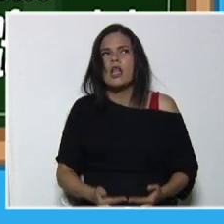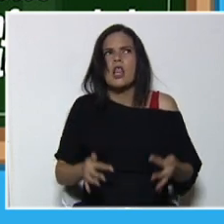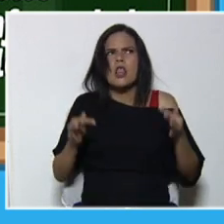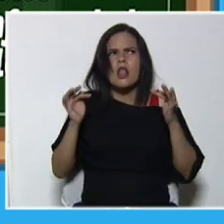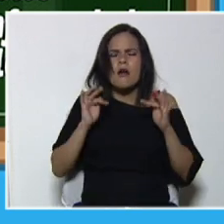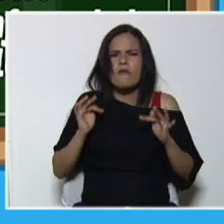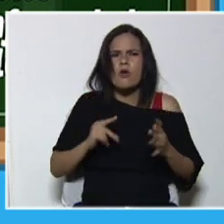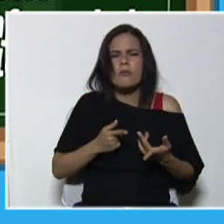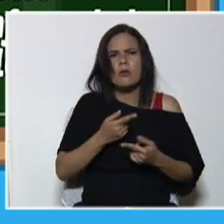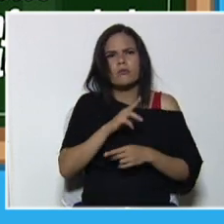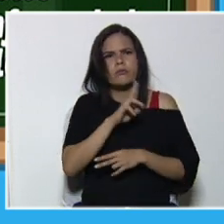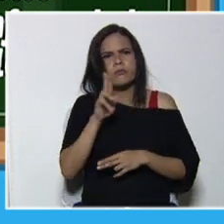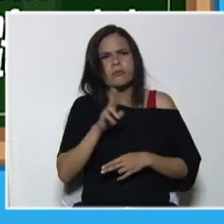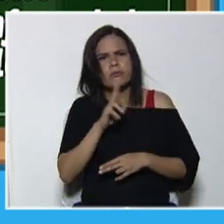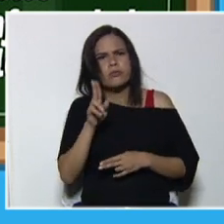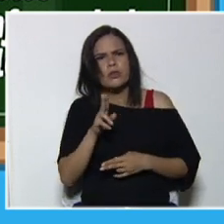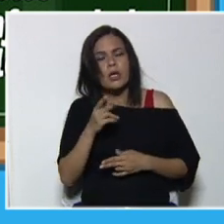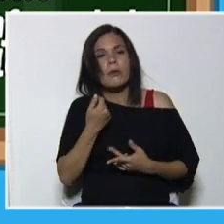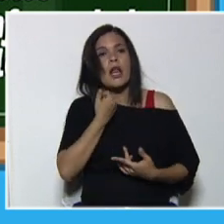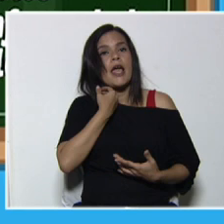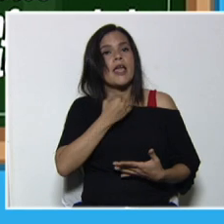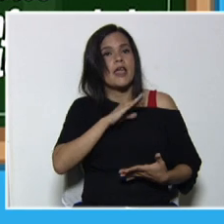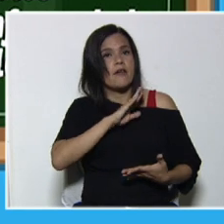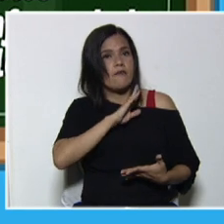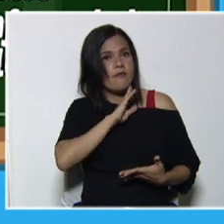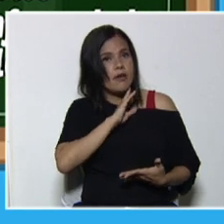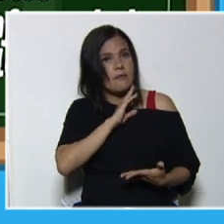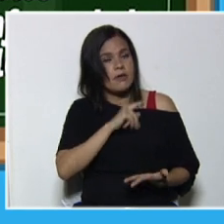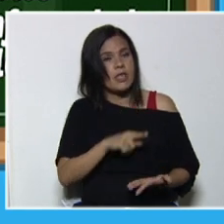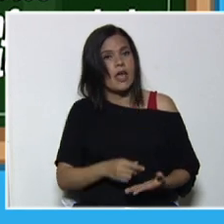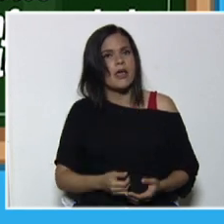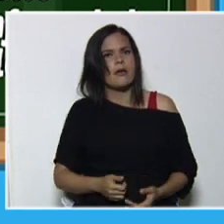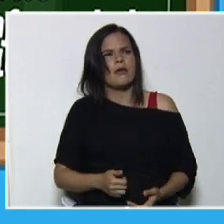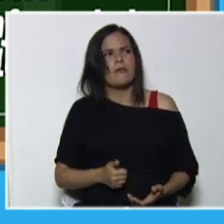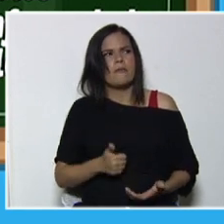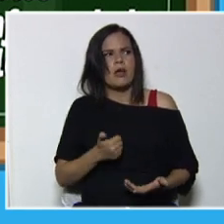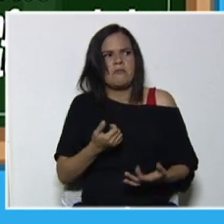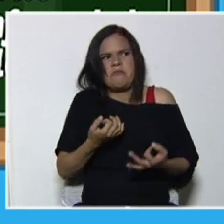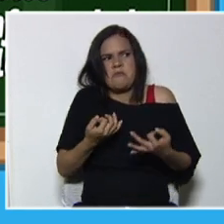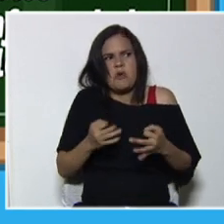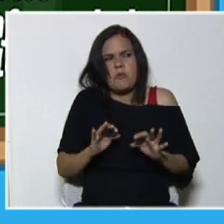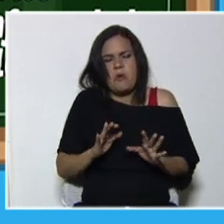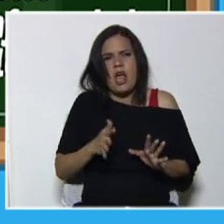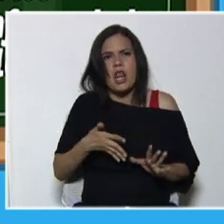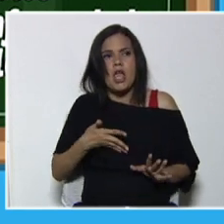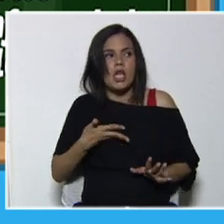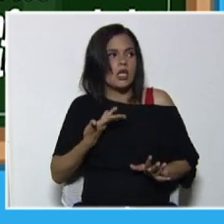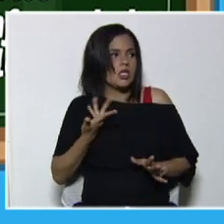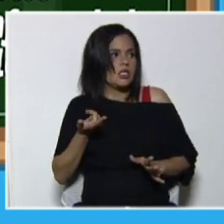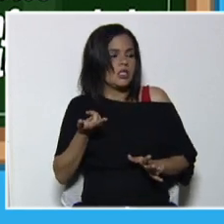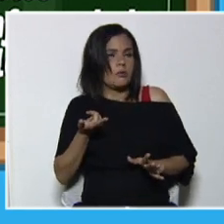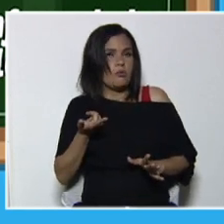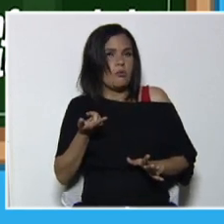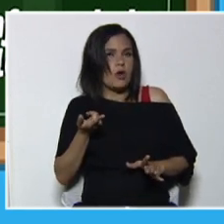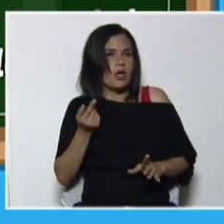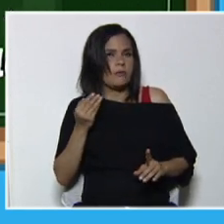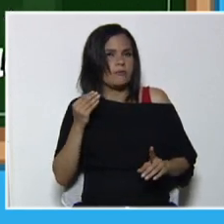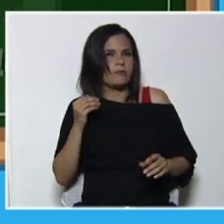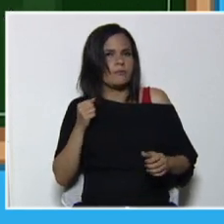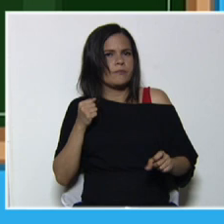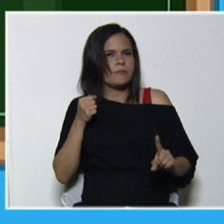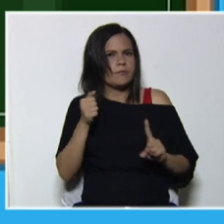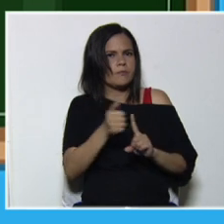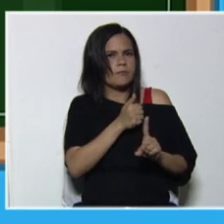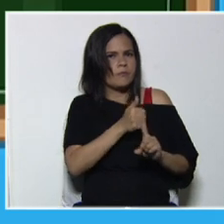métodos usados frente a enfermedades más comunes que se pueden atacar con la